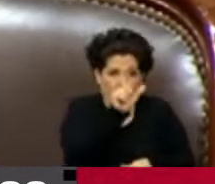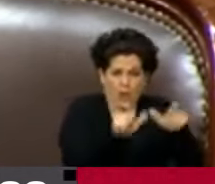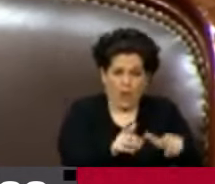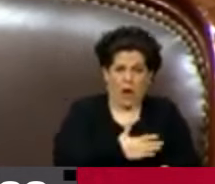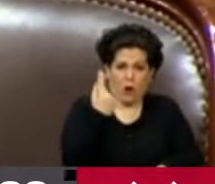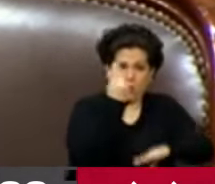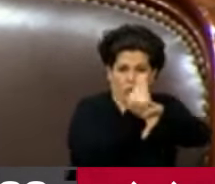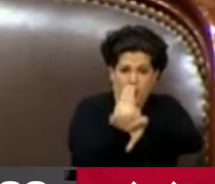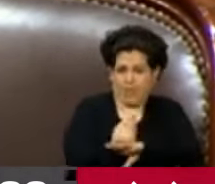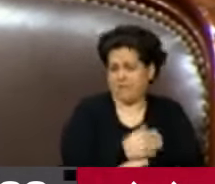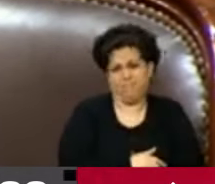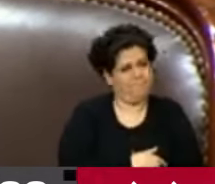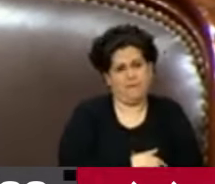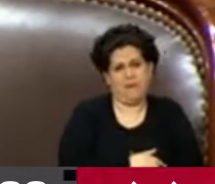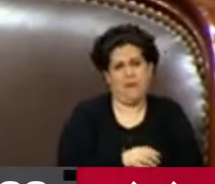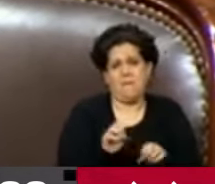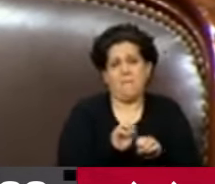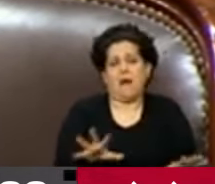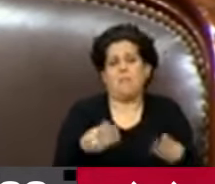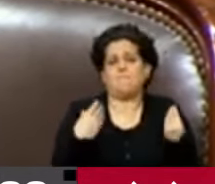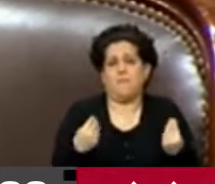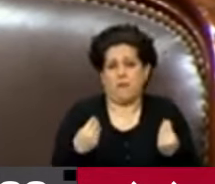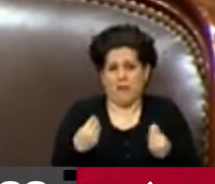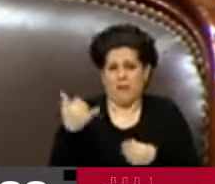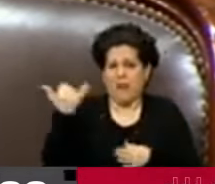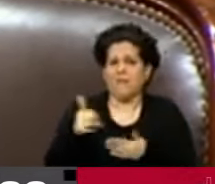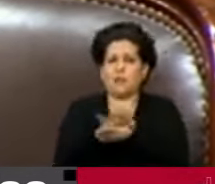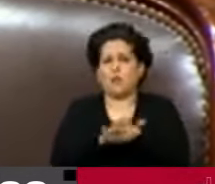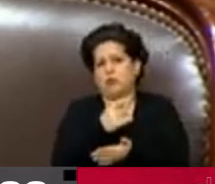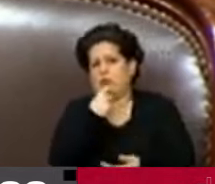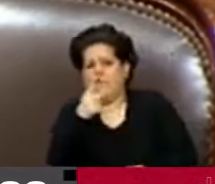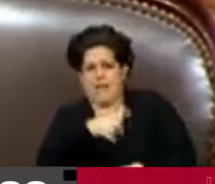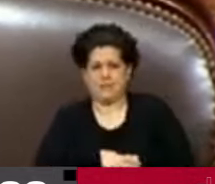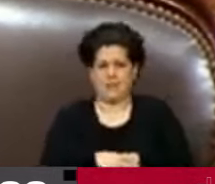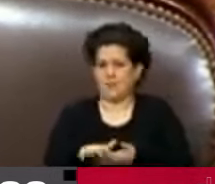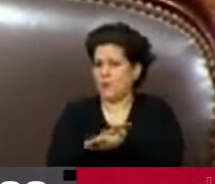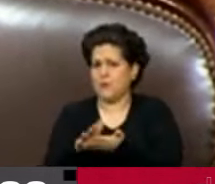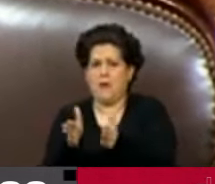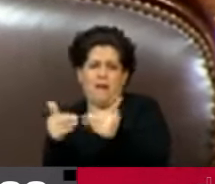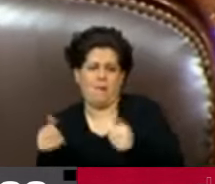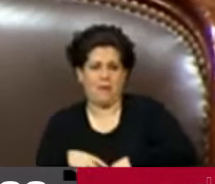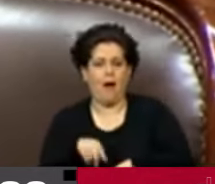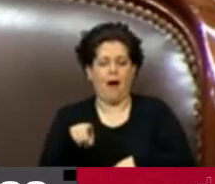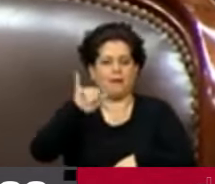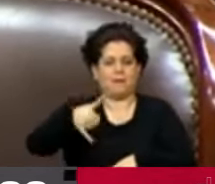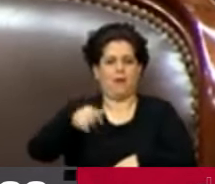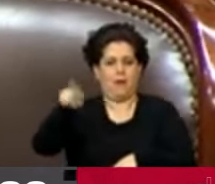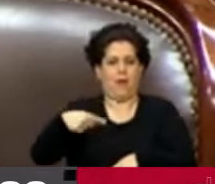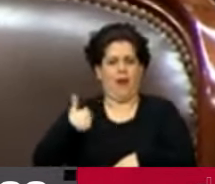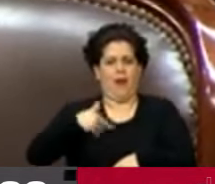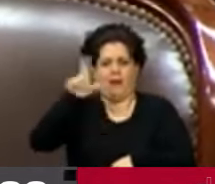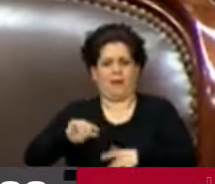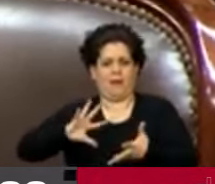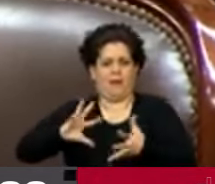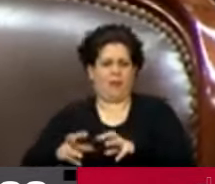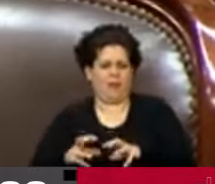los argentinos las miradas mesiánicas, las soluciones facilistas. La Argentina está mal por la carencia